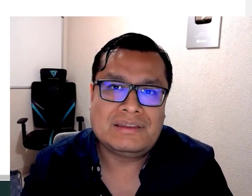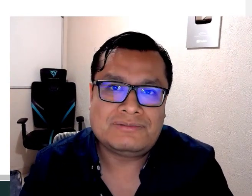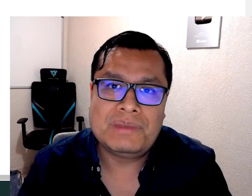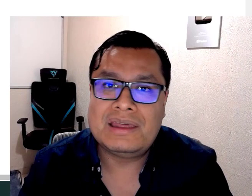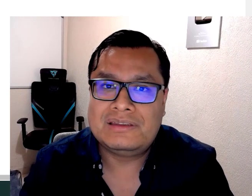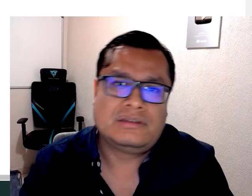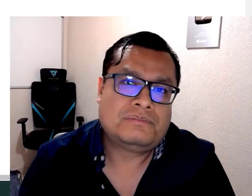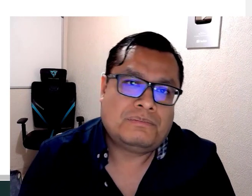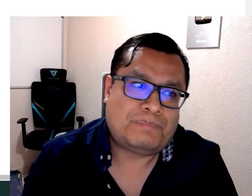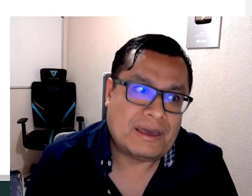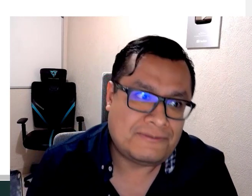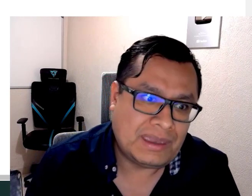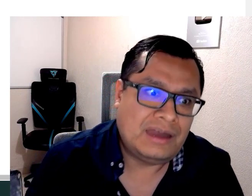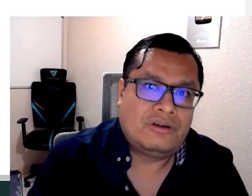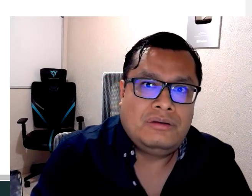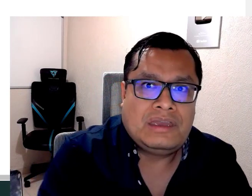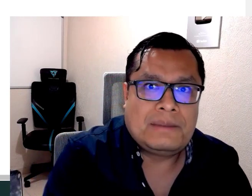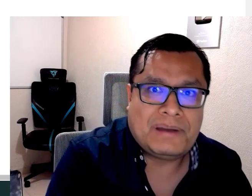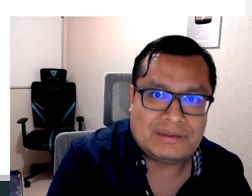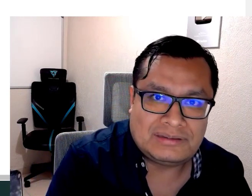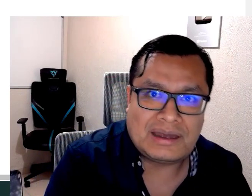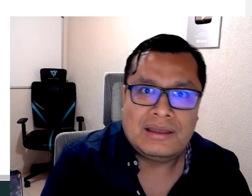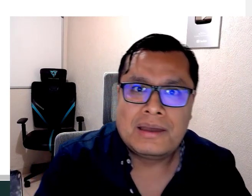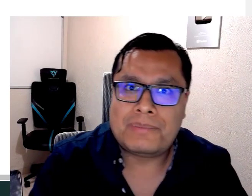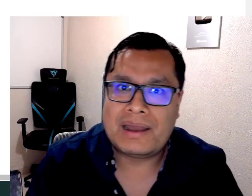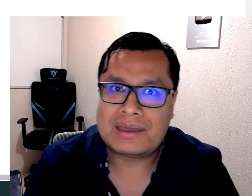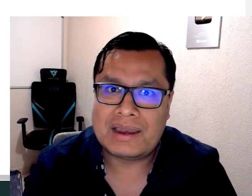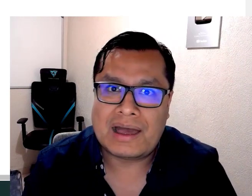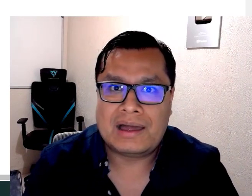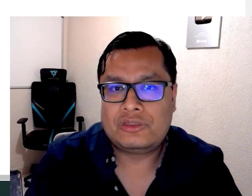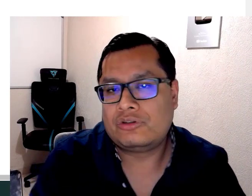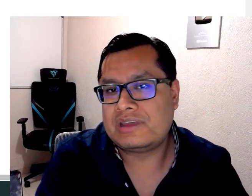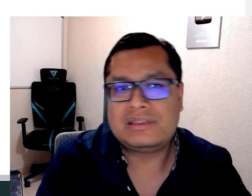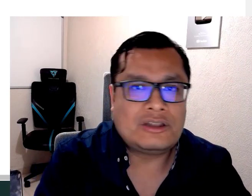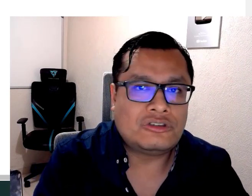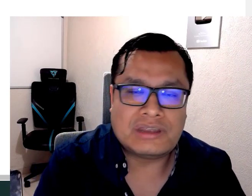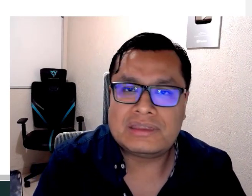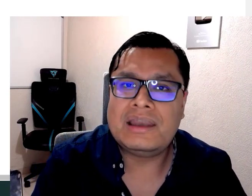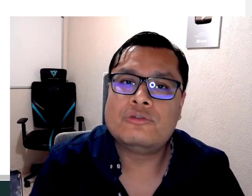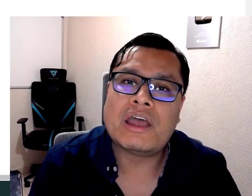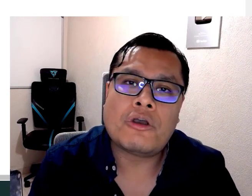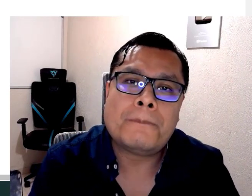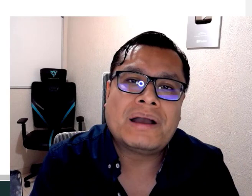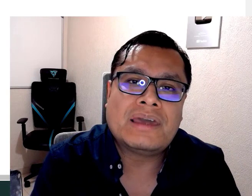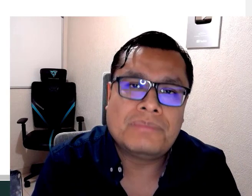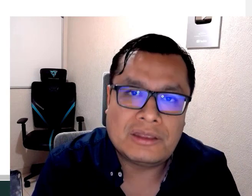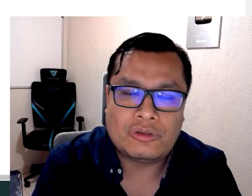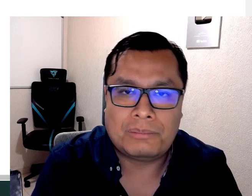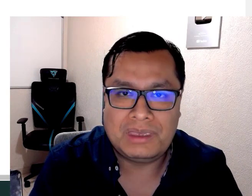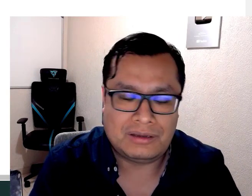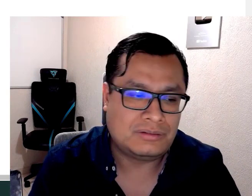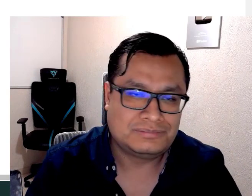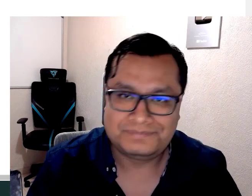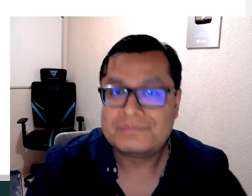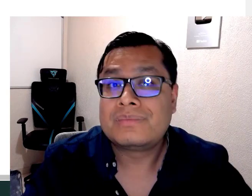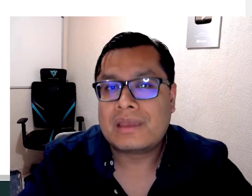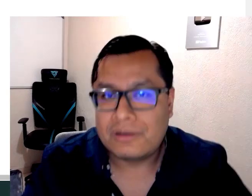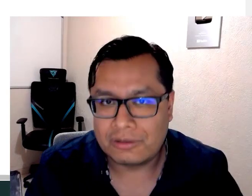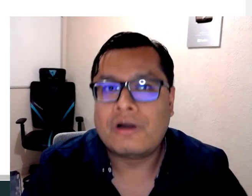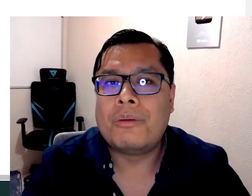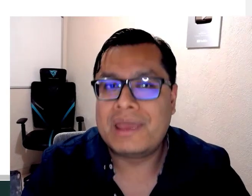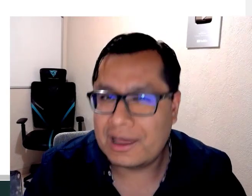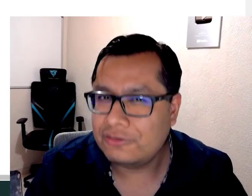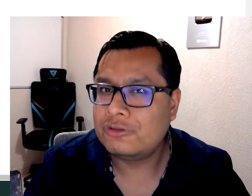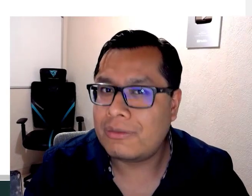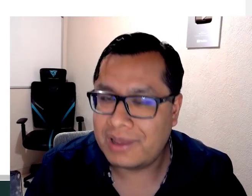padres de familias dicen prefiero ir presencial para que la docente el docente le dé un acompañamiento a mi hijo